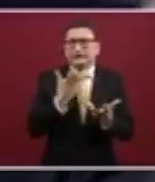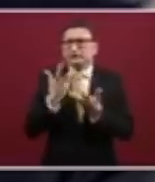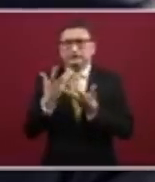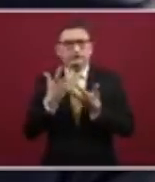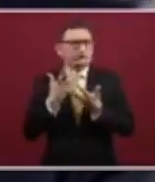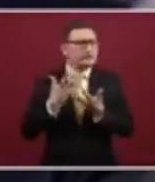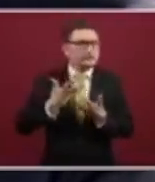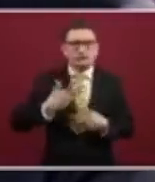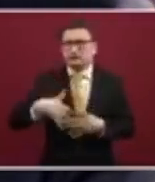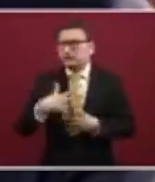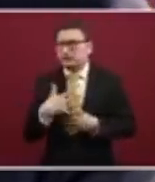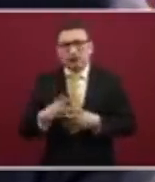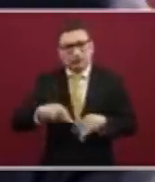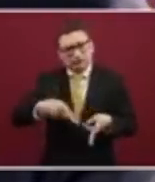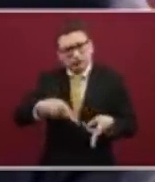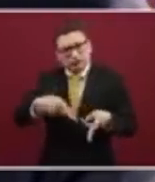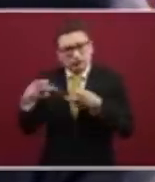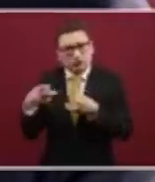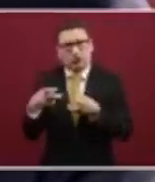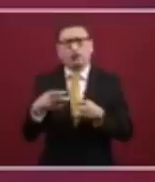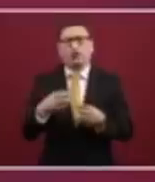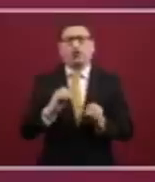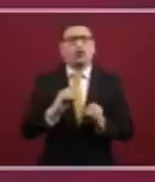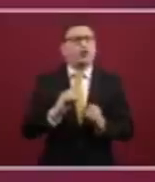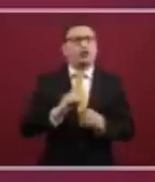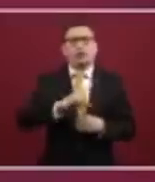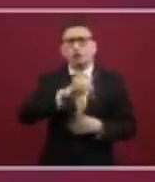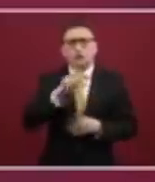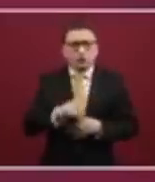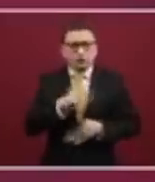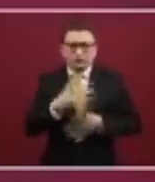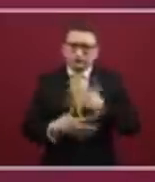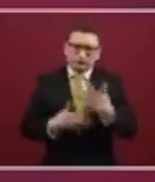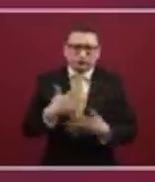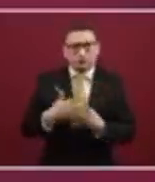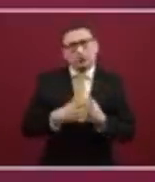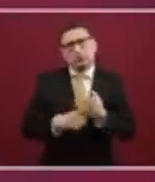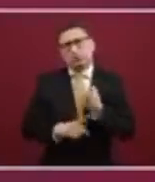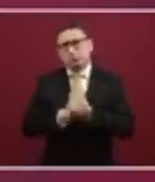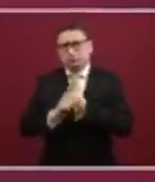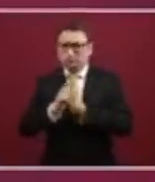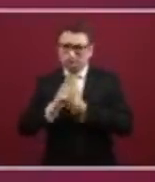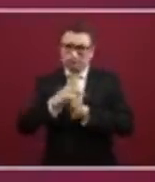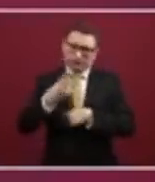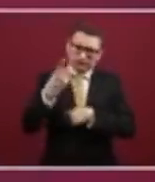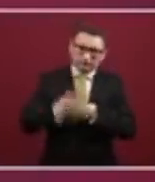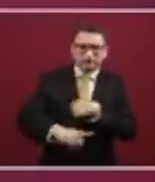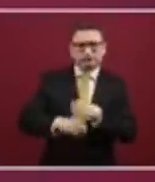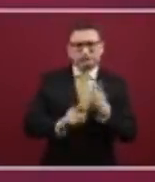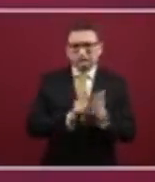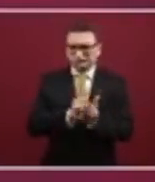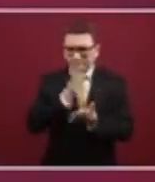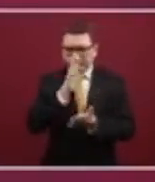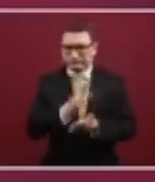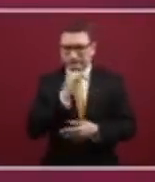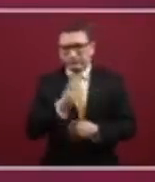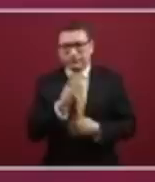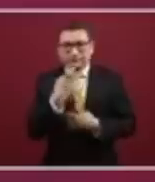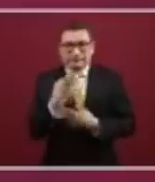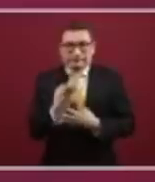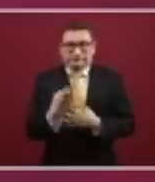y luego a actos de delincuencia mayor. Entonces, tenemos